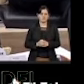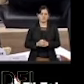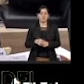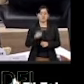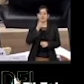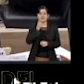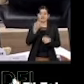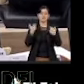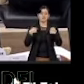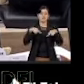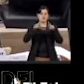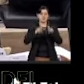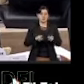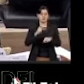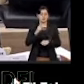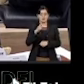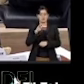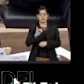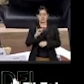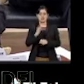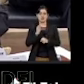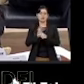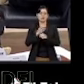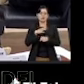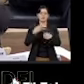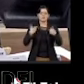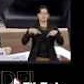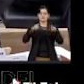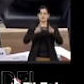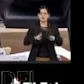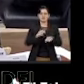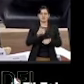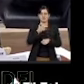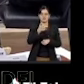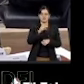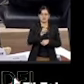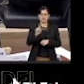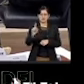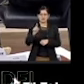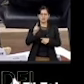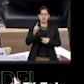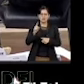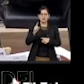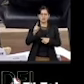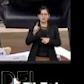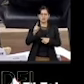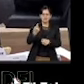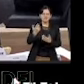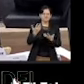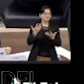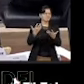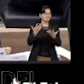tiene 6 representantes aquí a la derecha que no sirven para nada. ¿Los oyes? Es de una vergüenza,